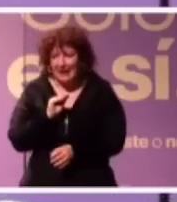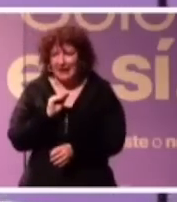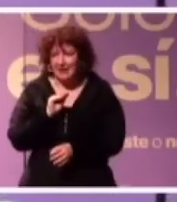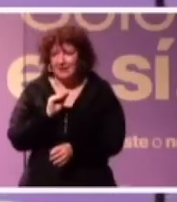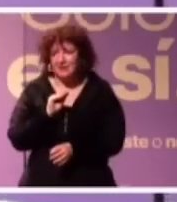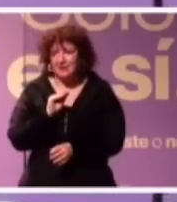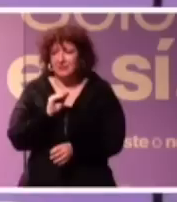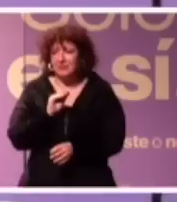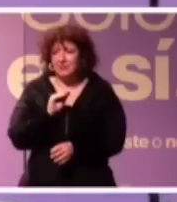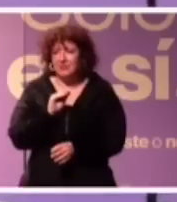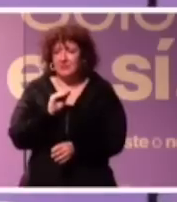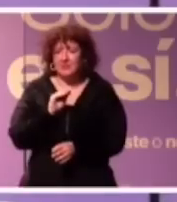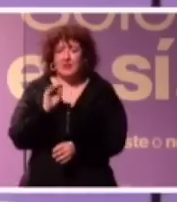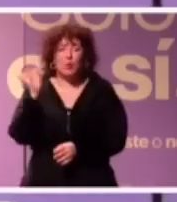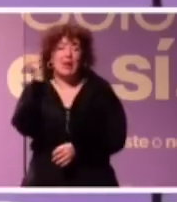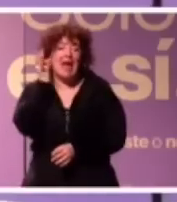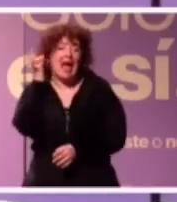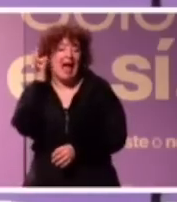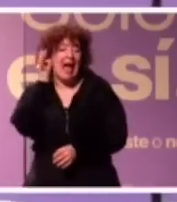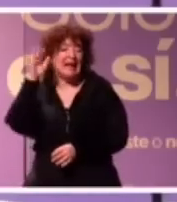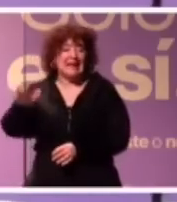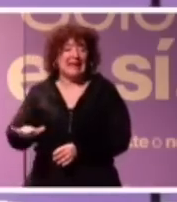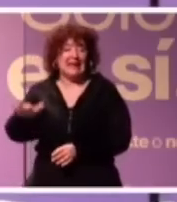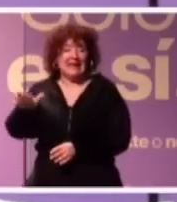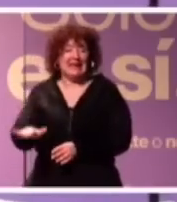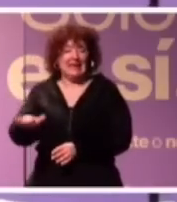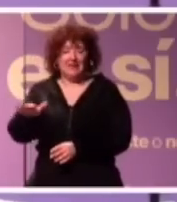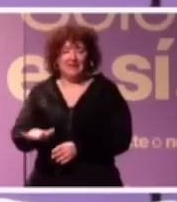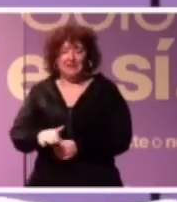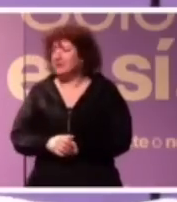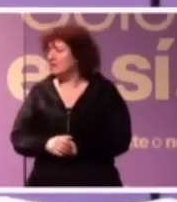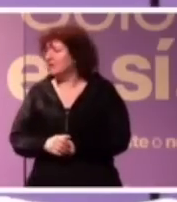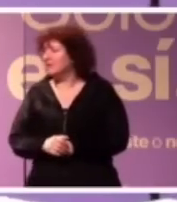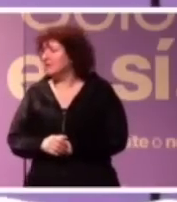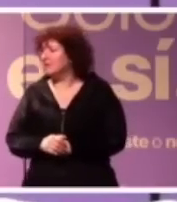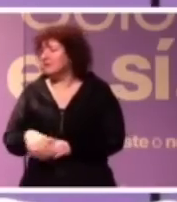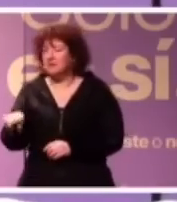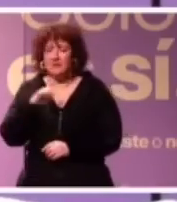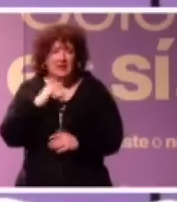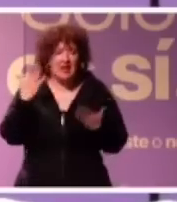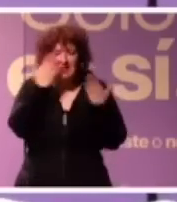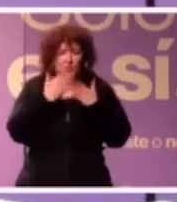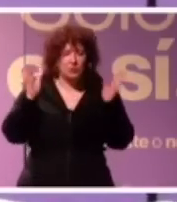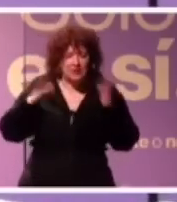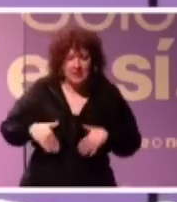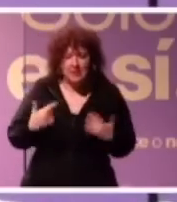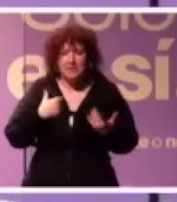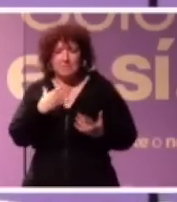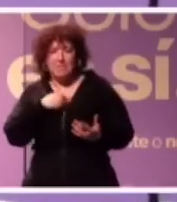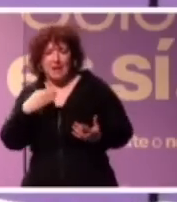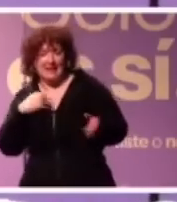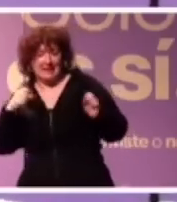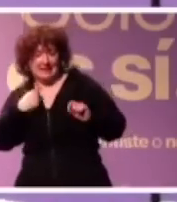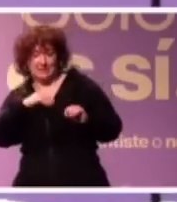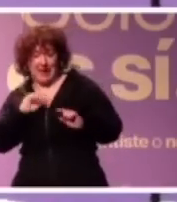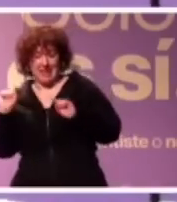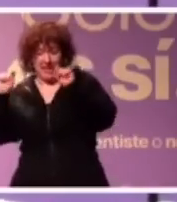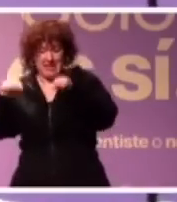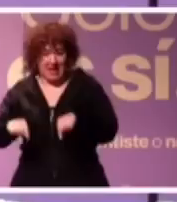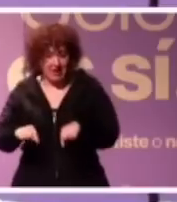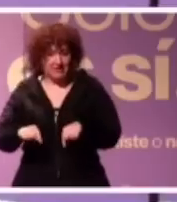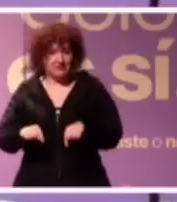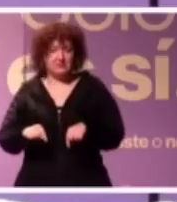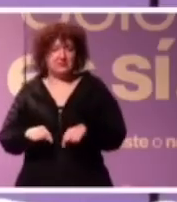mismos que a una niña que llega a España sin familia sin escuelas sin papeles y que le